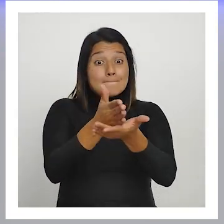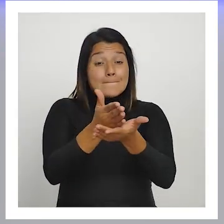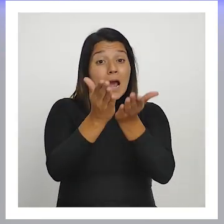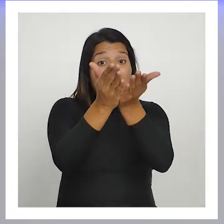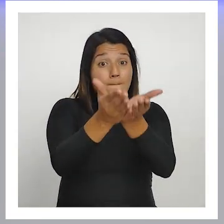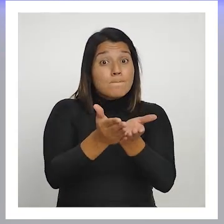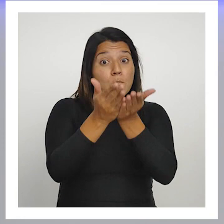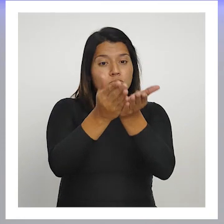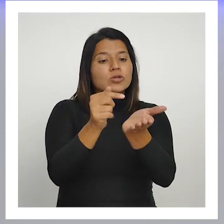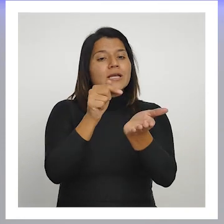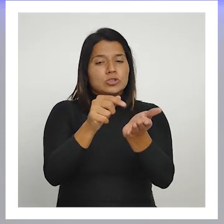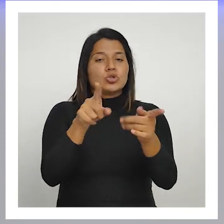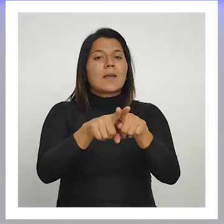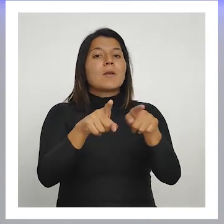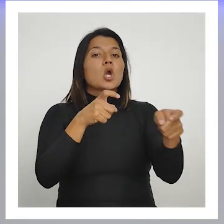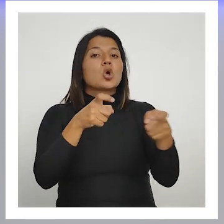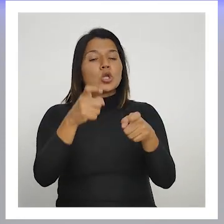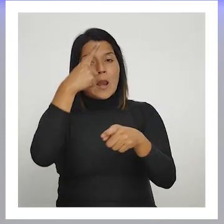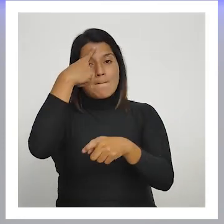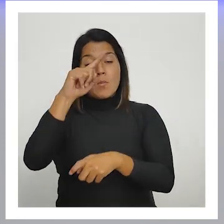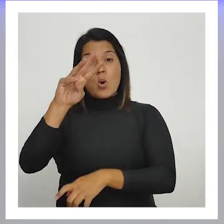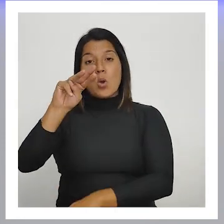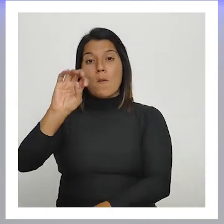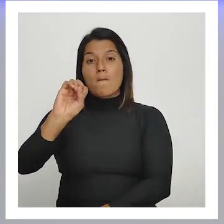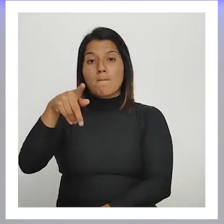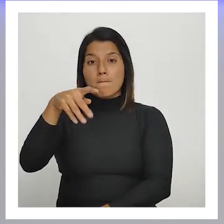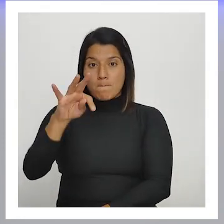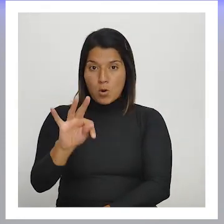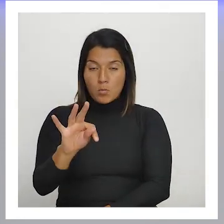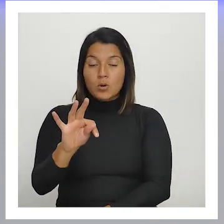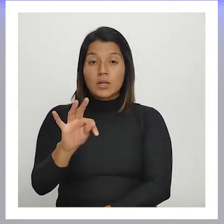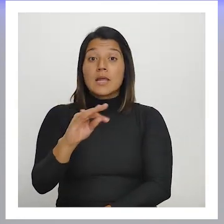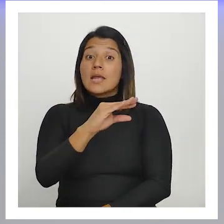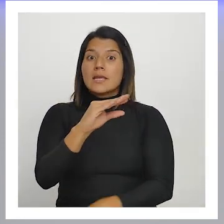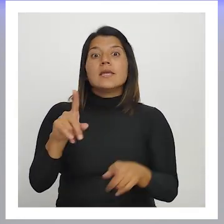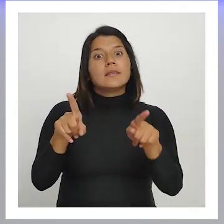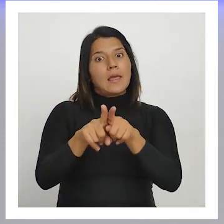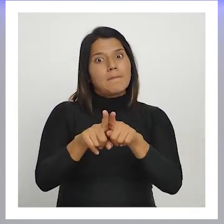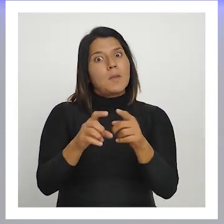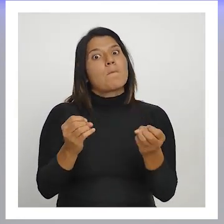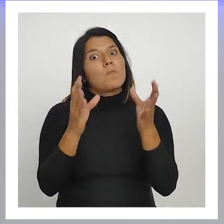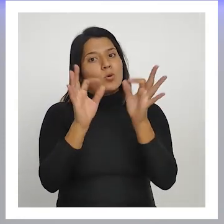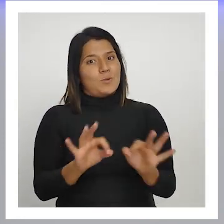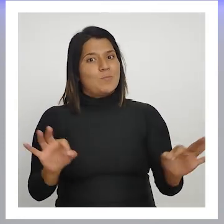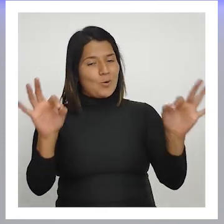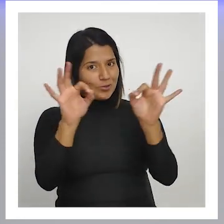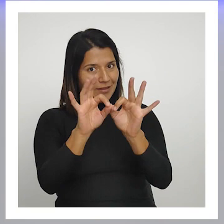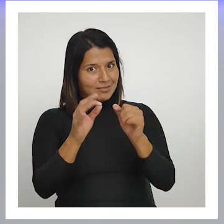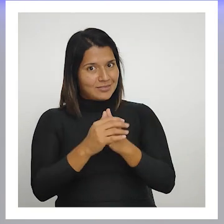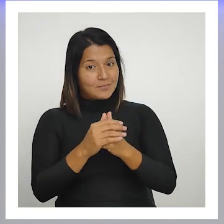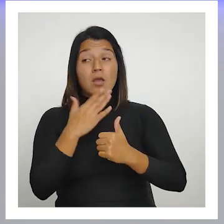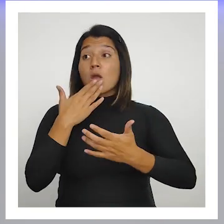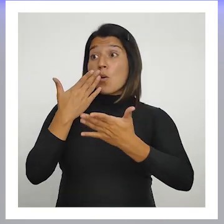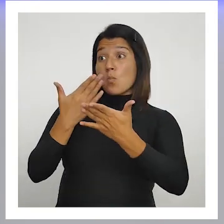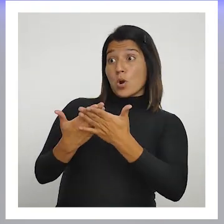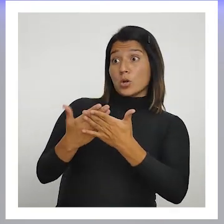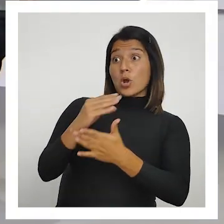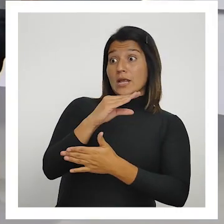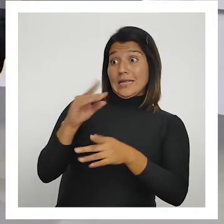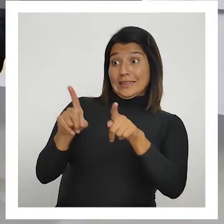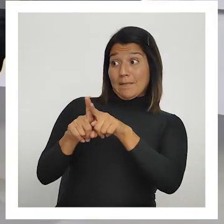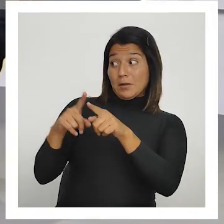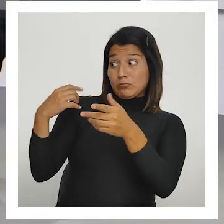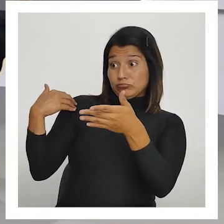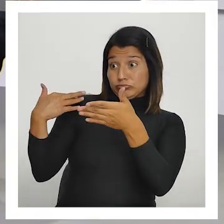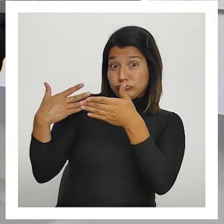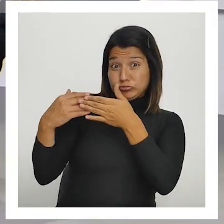división marítimo-portuaria en el MOP que atiende la parte de puertos y también es sumamente importante. Bueno, y eso que en los últimos